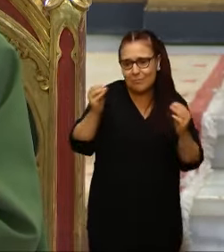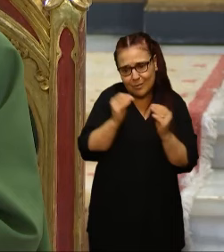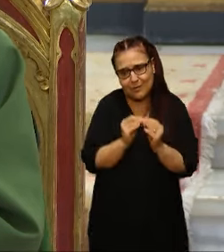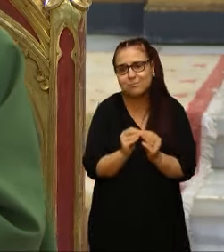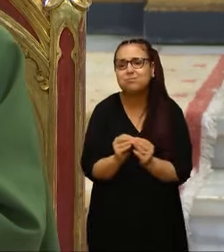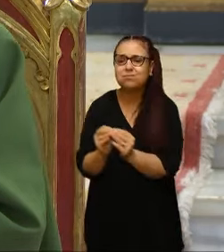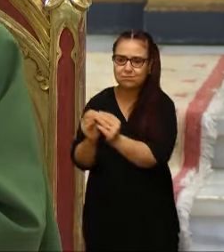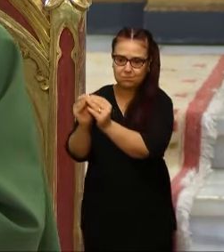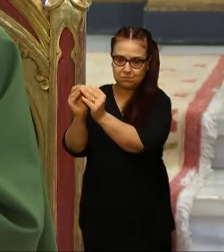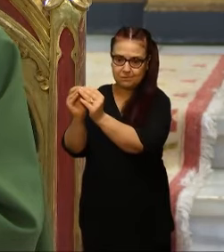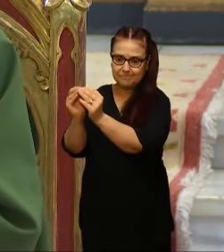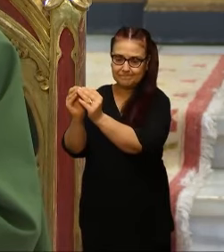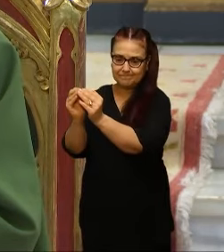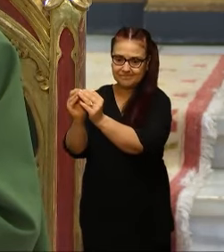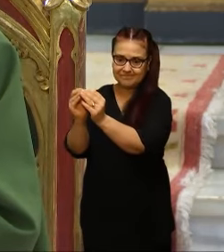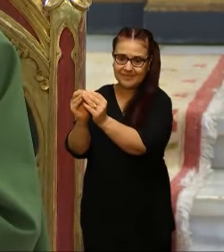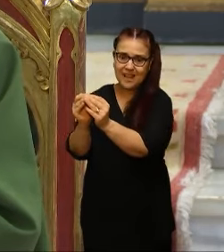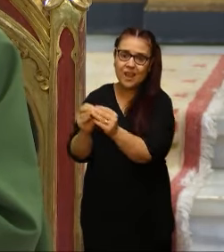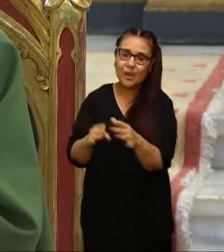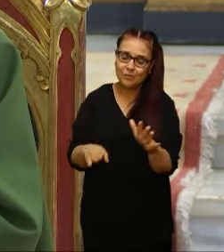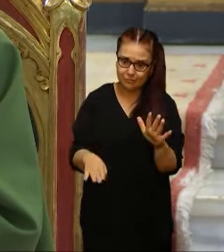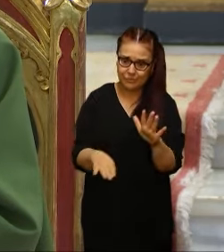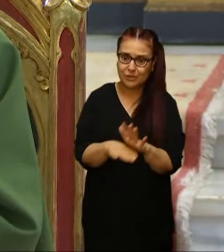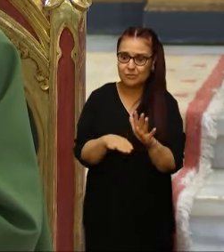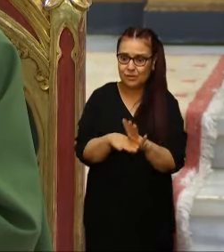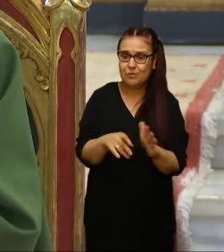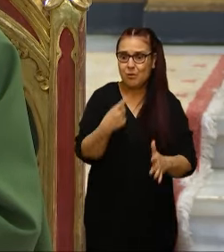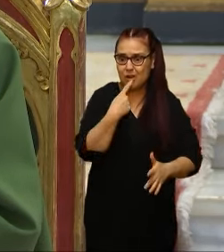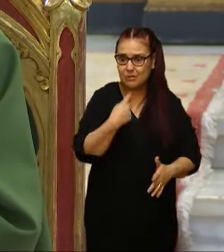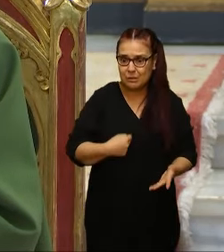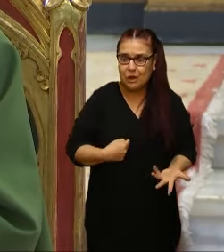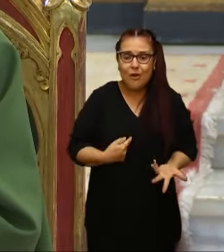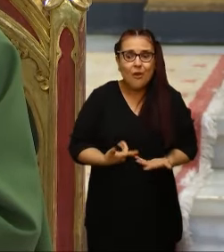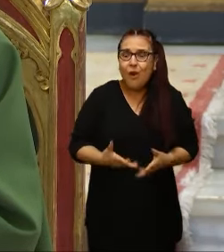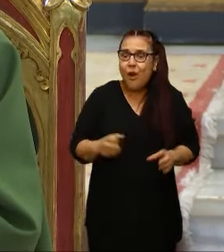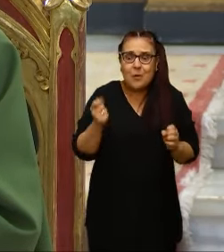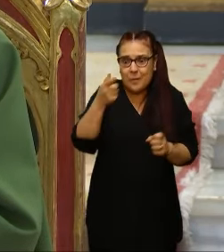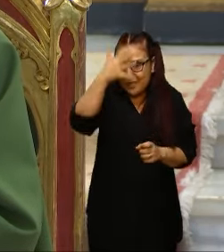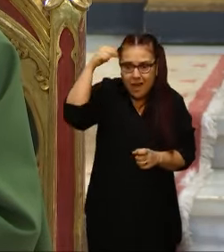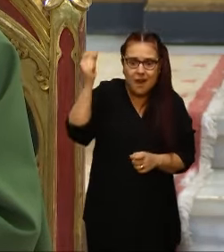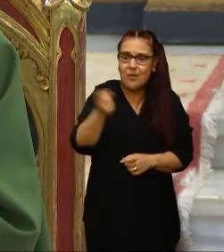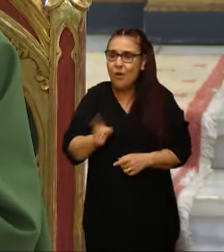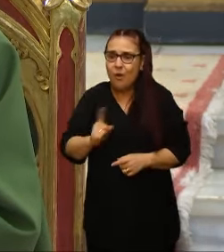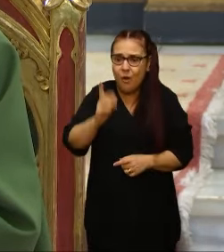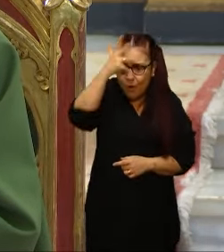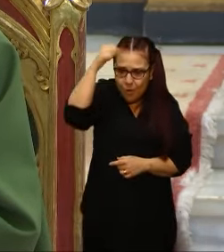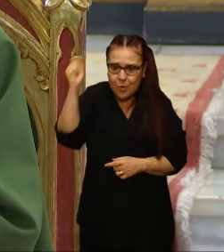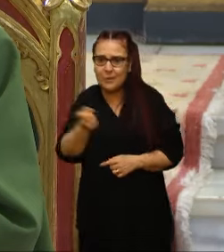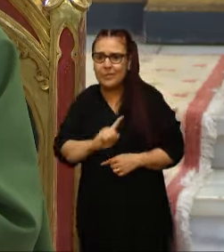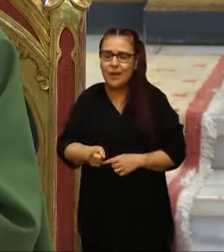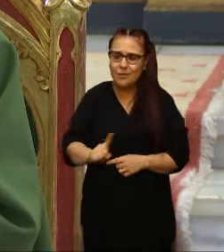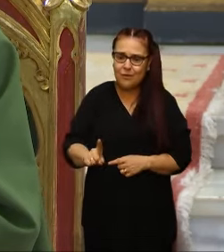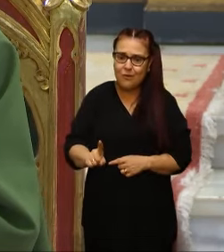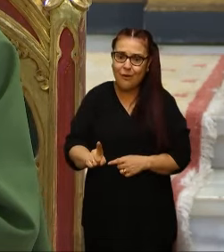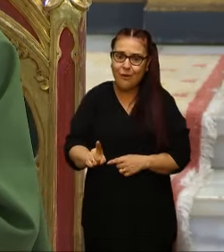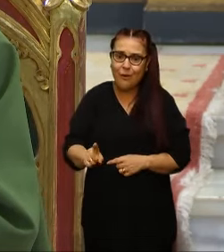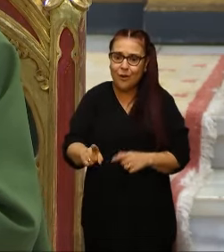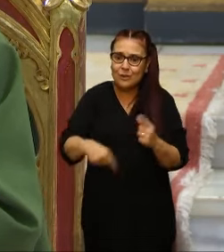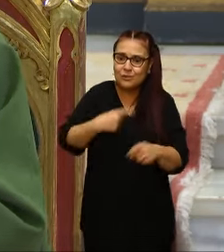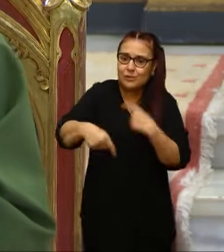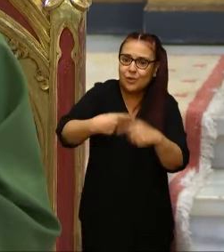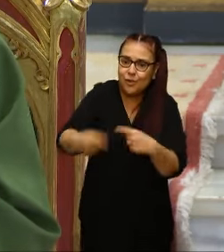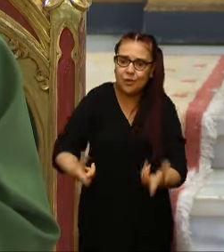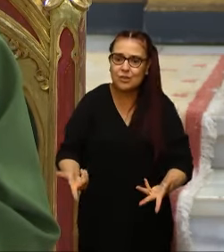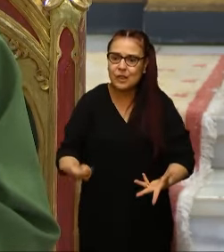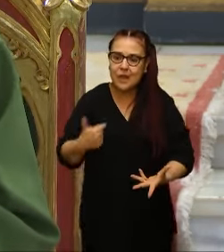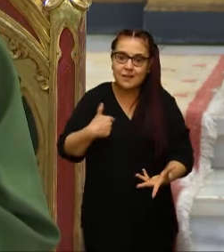lado. Siguen diciéndonos una y otra vez, no nos olvidéis. No nos olvidéis, cada día hay que pensar qué puedo